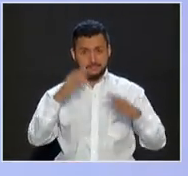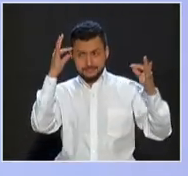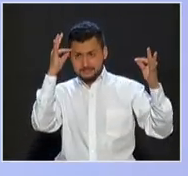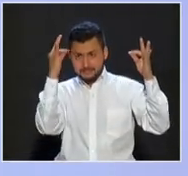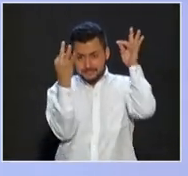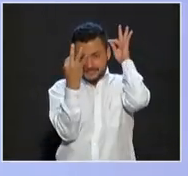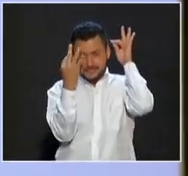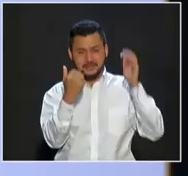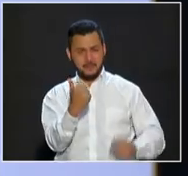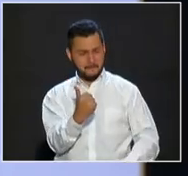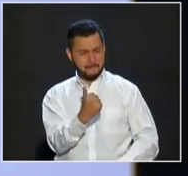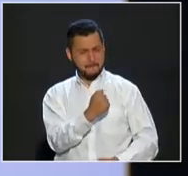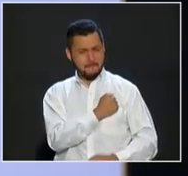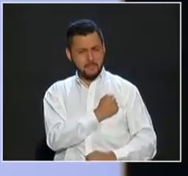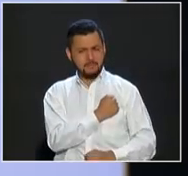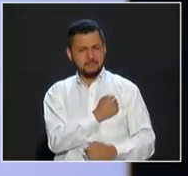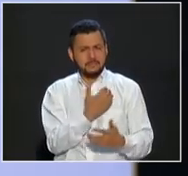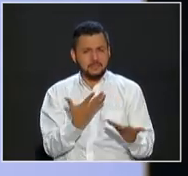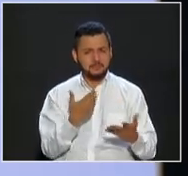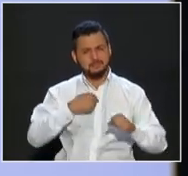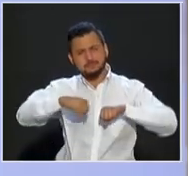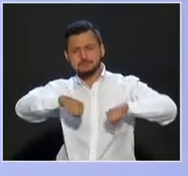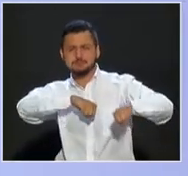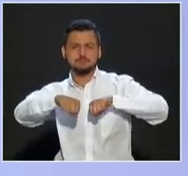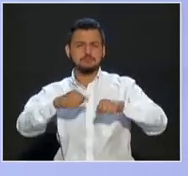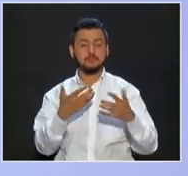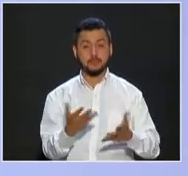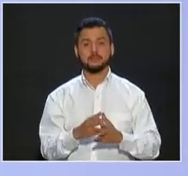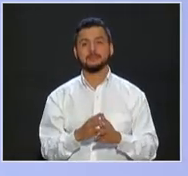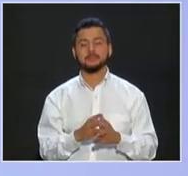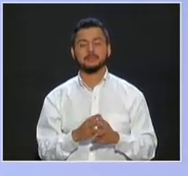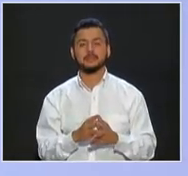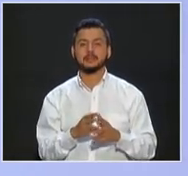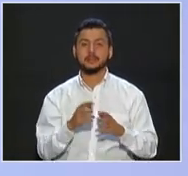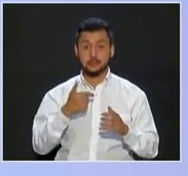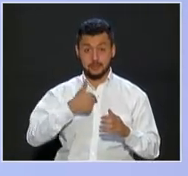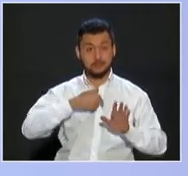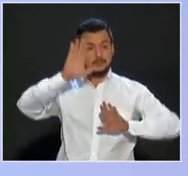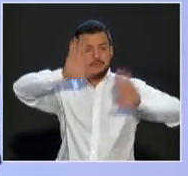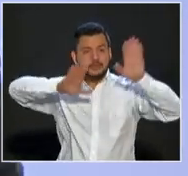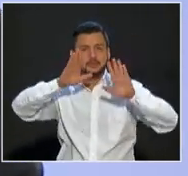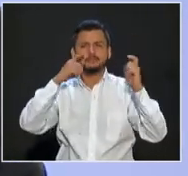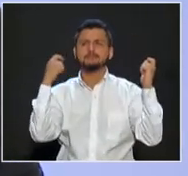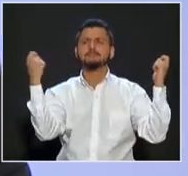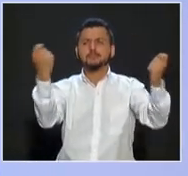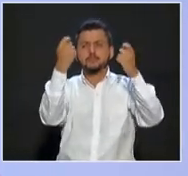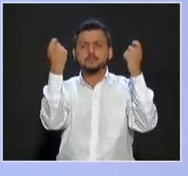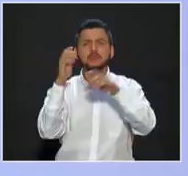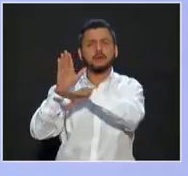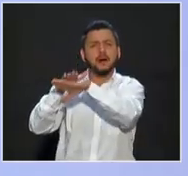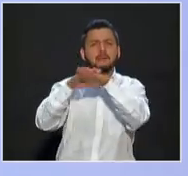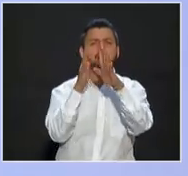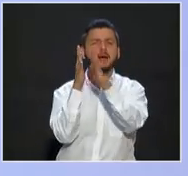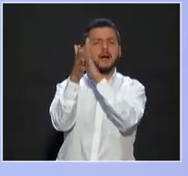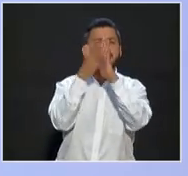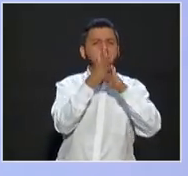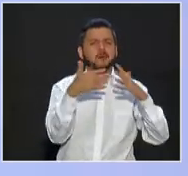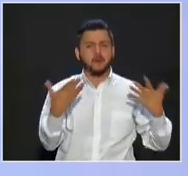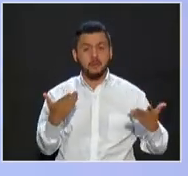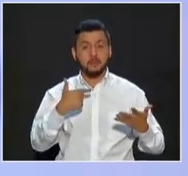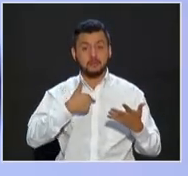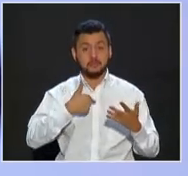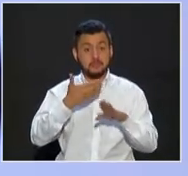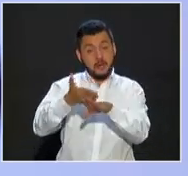hoy como proceso de campaña salir a decir algo que tengo que escuchar identificar y